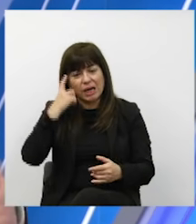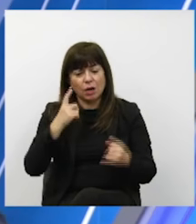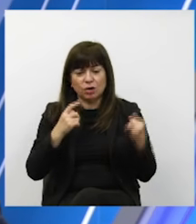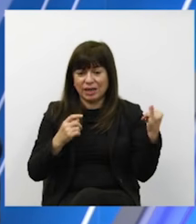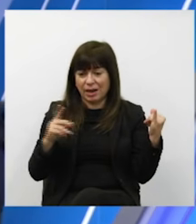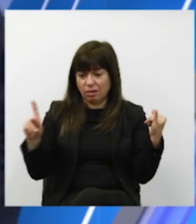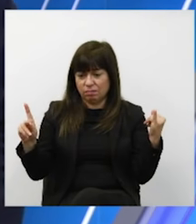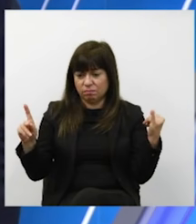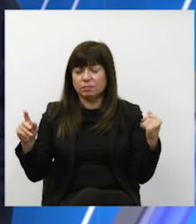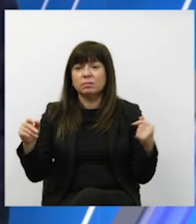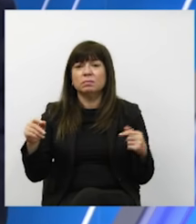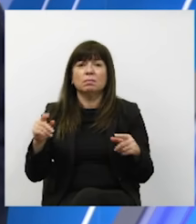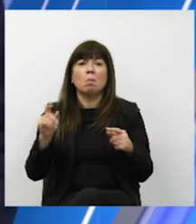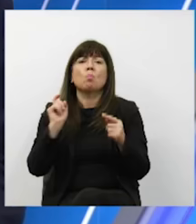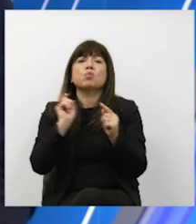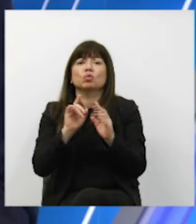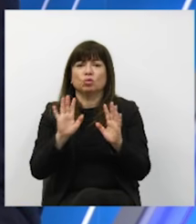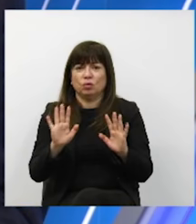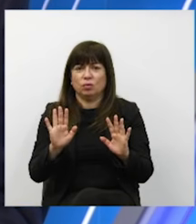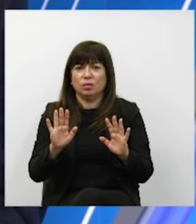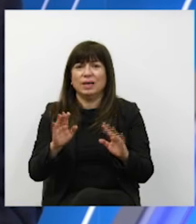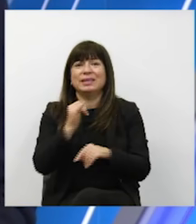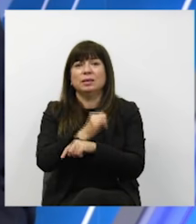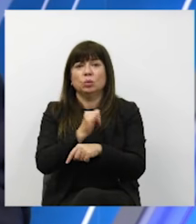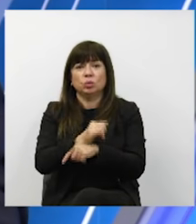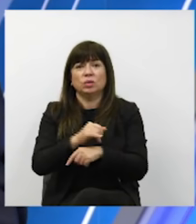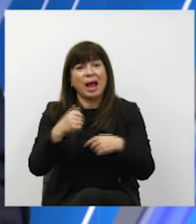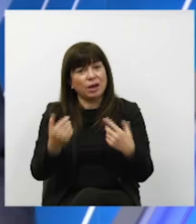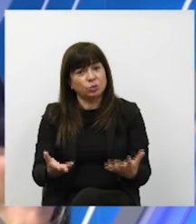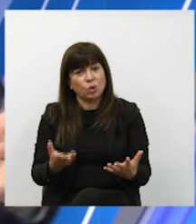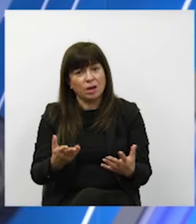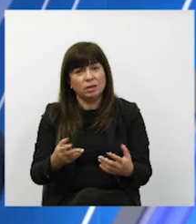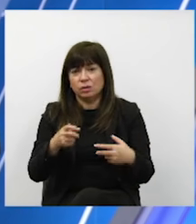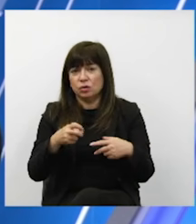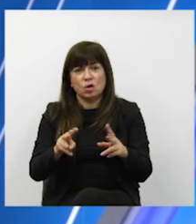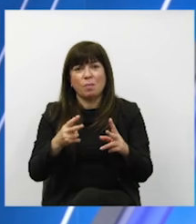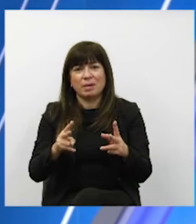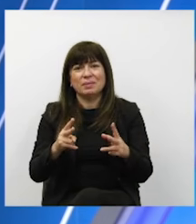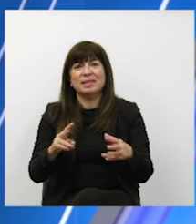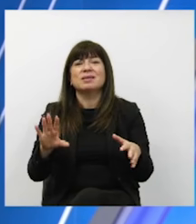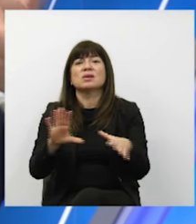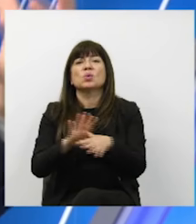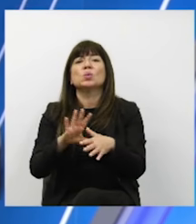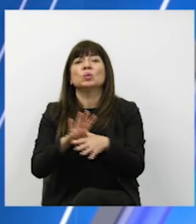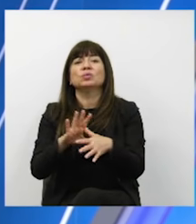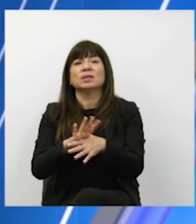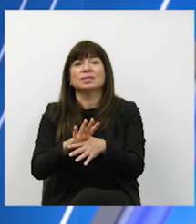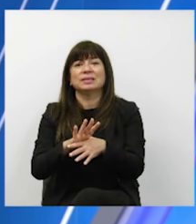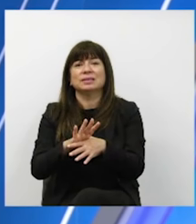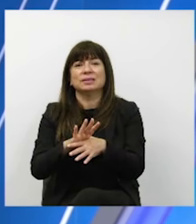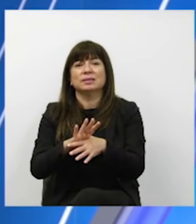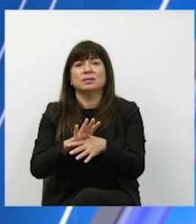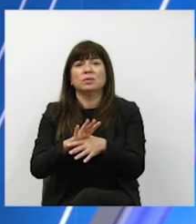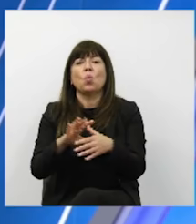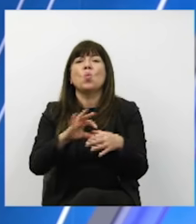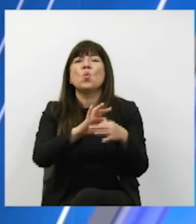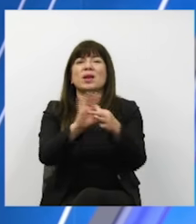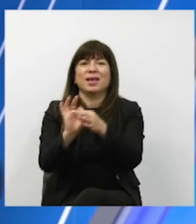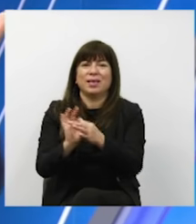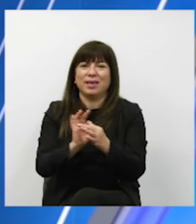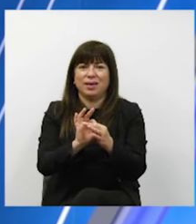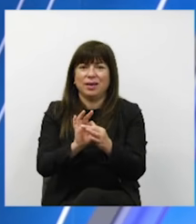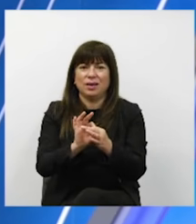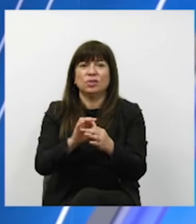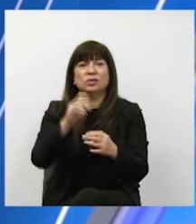su punto en que la institucionalidad actual no permite que se junten, se haga, como decía